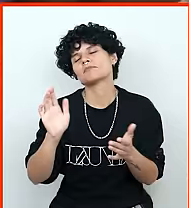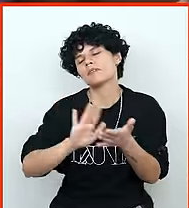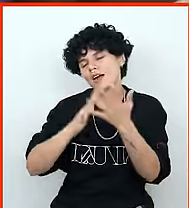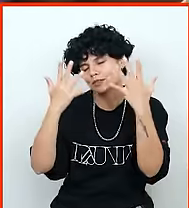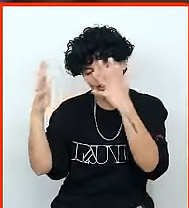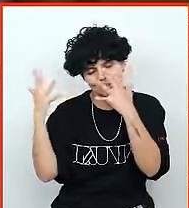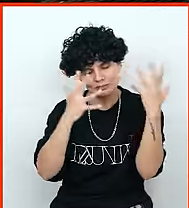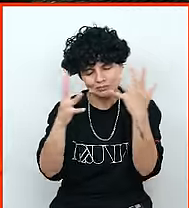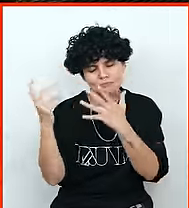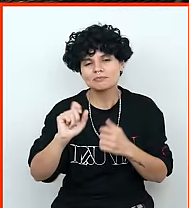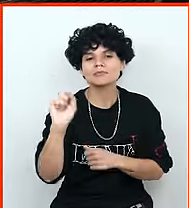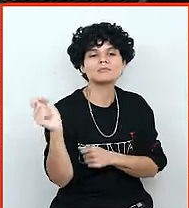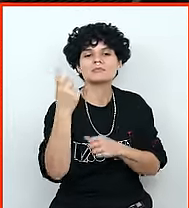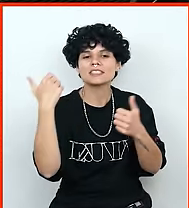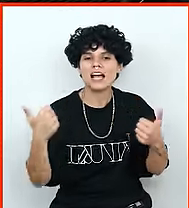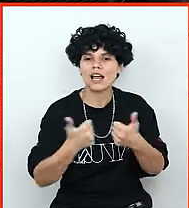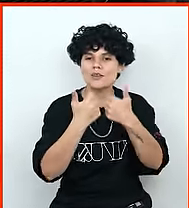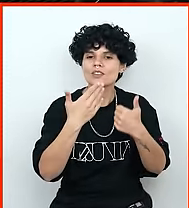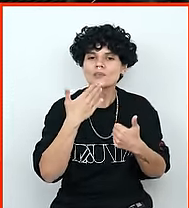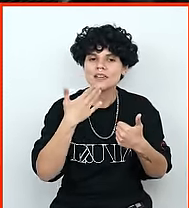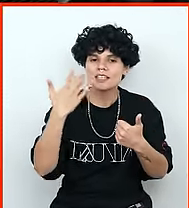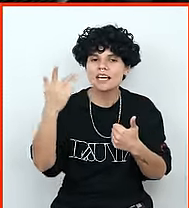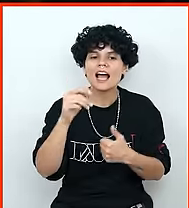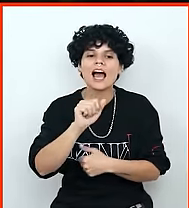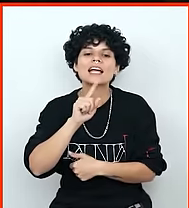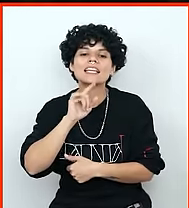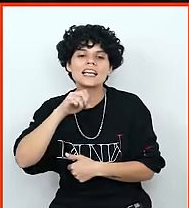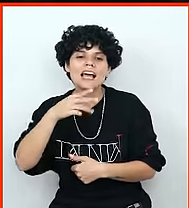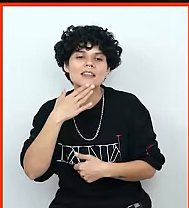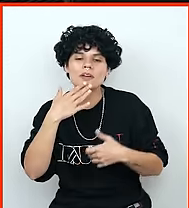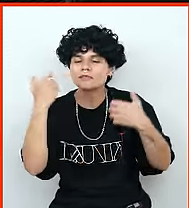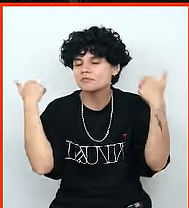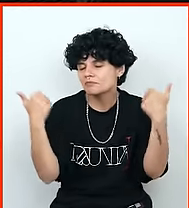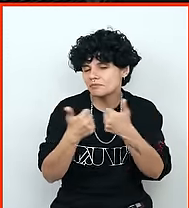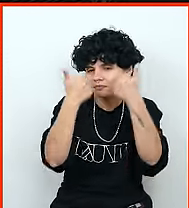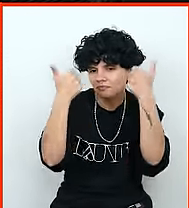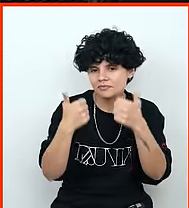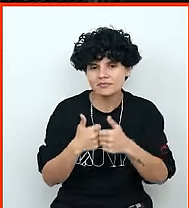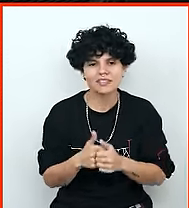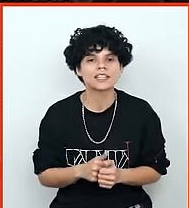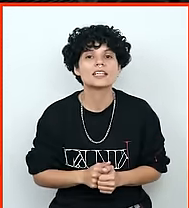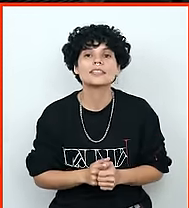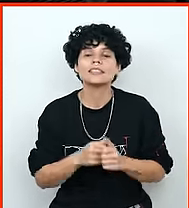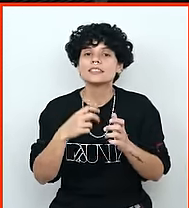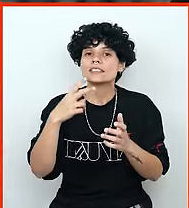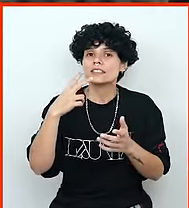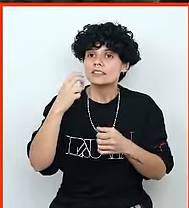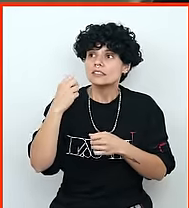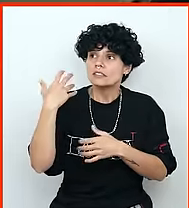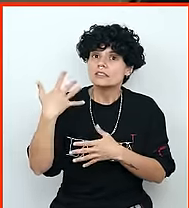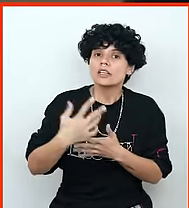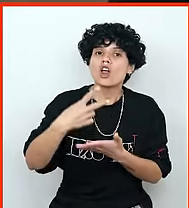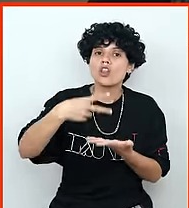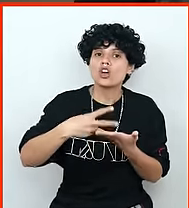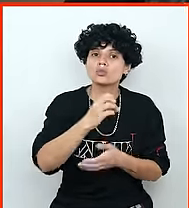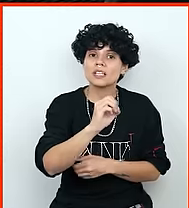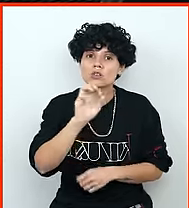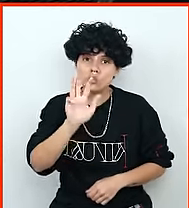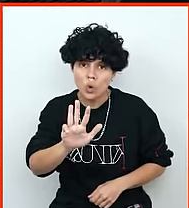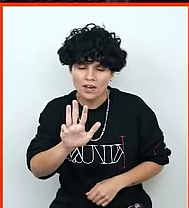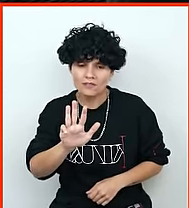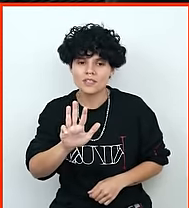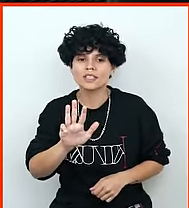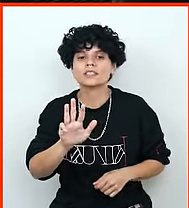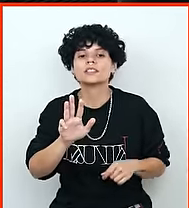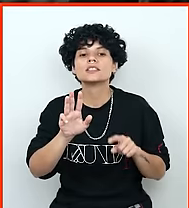salute. Salute. Salute con el tecito yo también. Salute. Salute, Atenea. El 2009, ya siendo parte